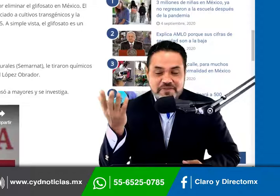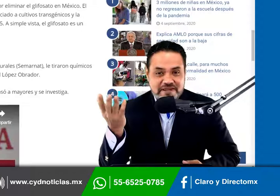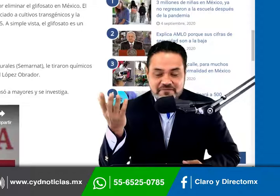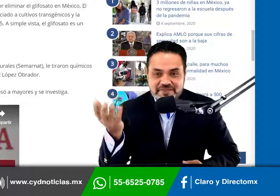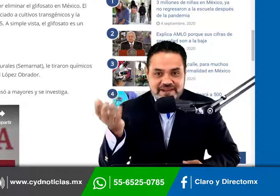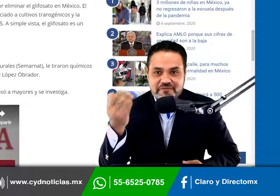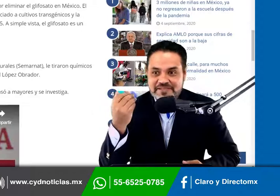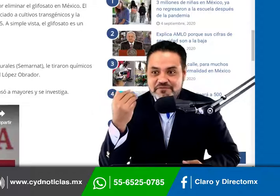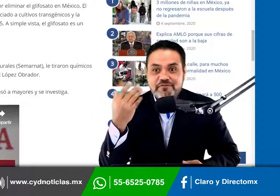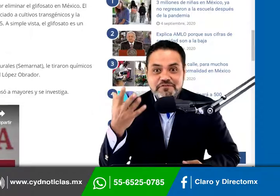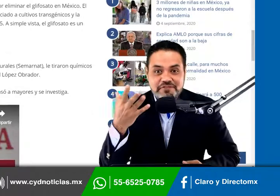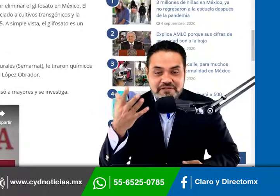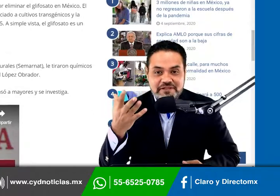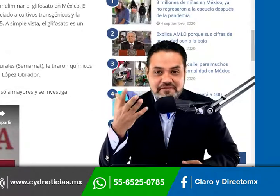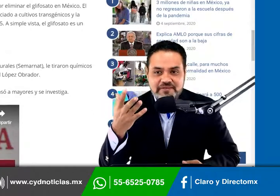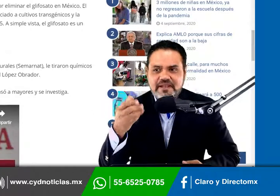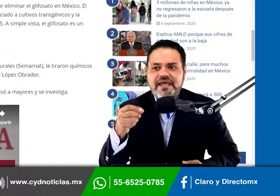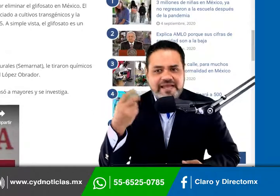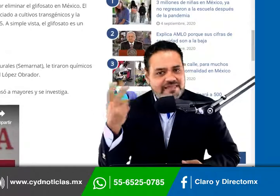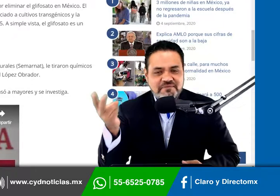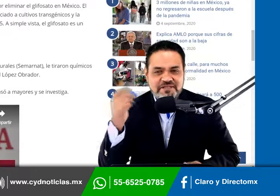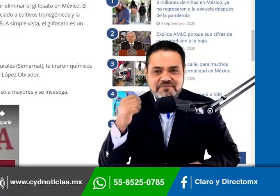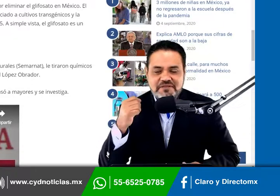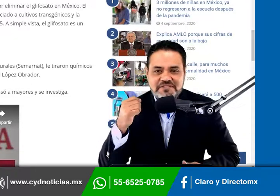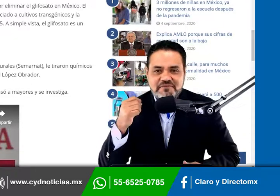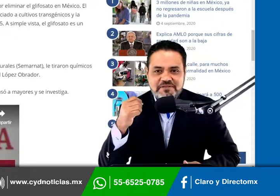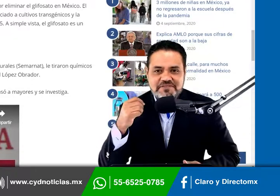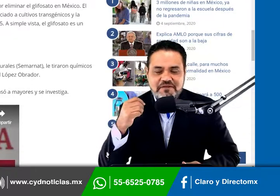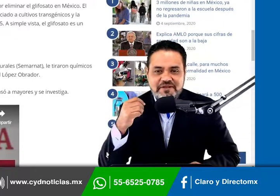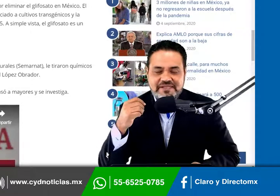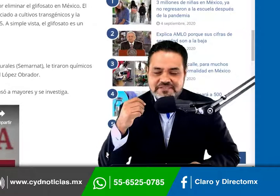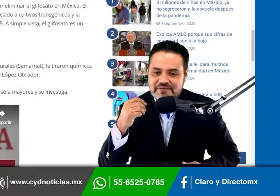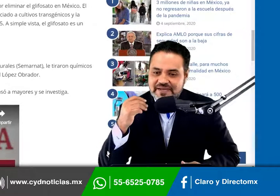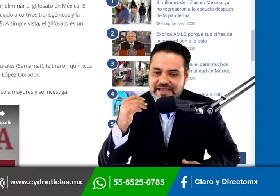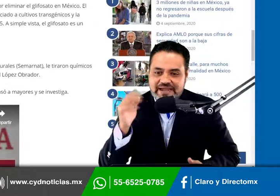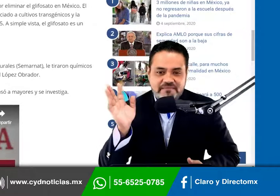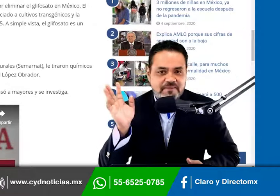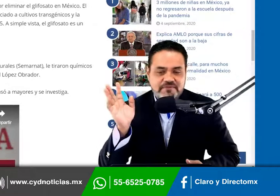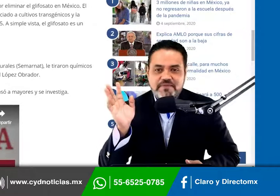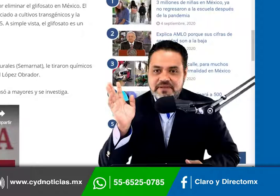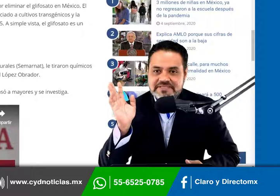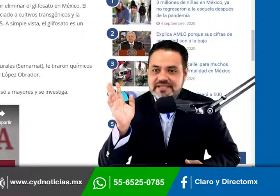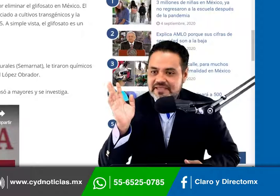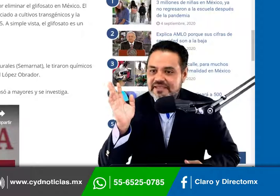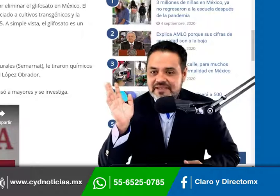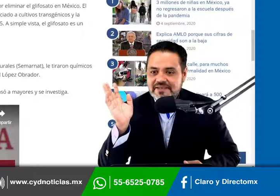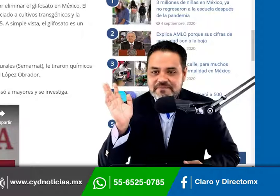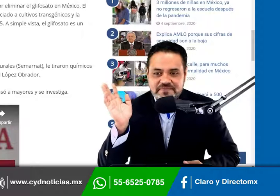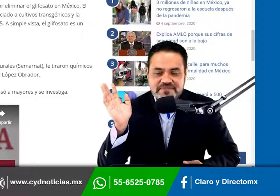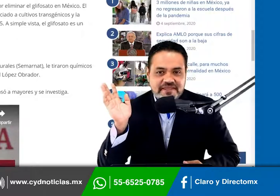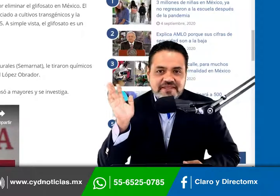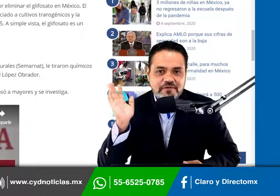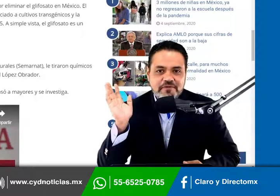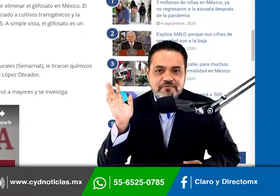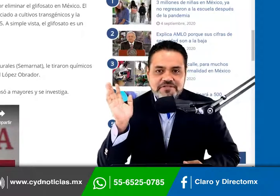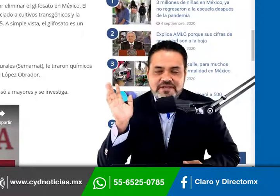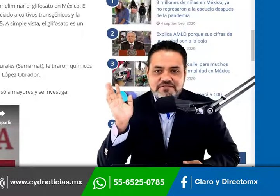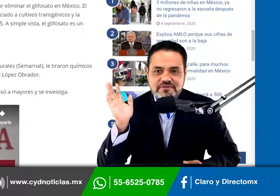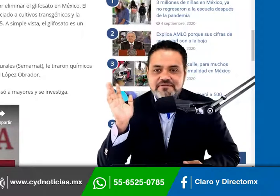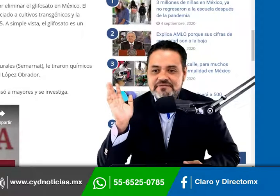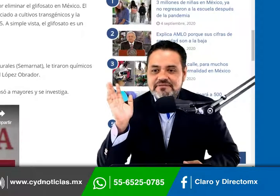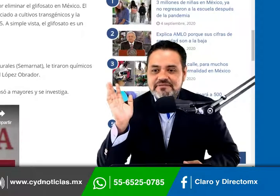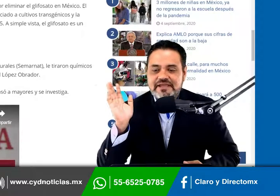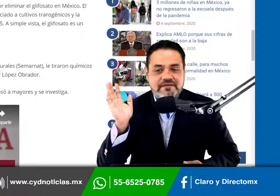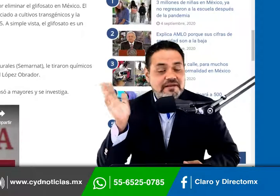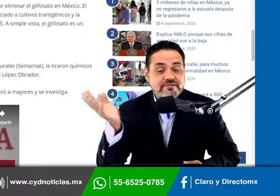del gobierno federal, donde es un funcionario de alto nivel, ahí te mandamos a dos elementos de la Guardia Nacional. Caramba, pues me parece que tiene hoy mucha